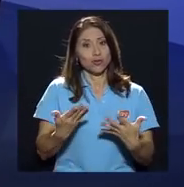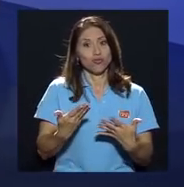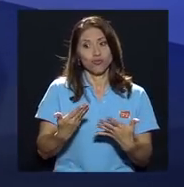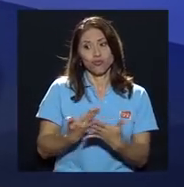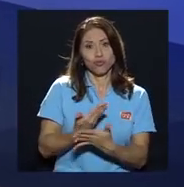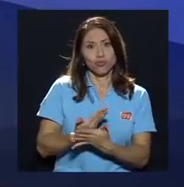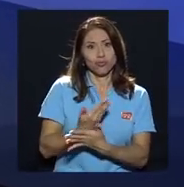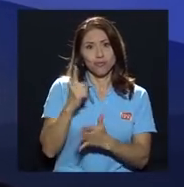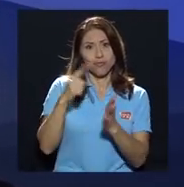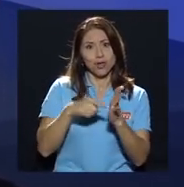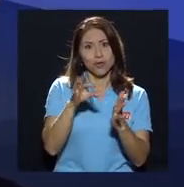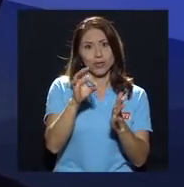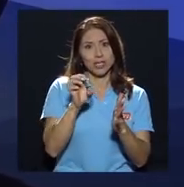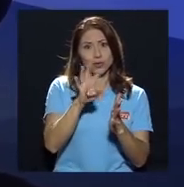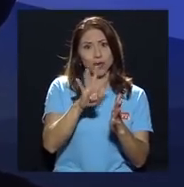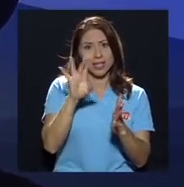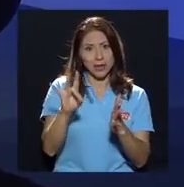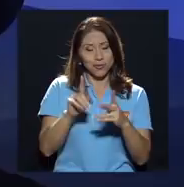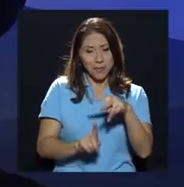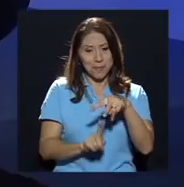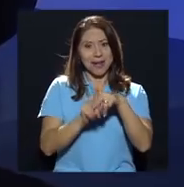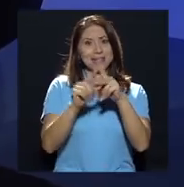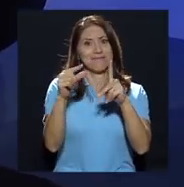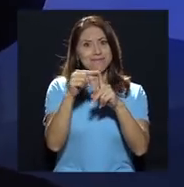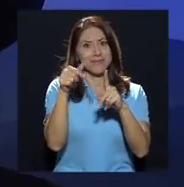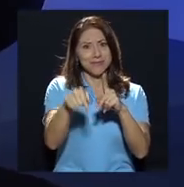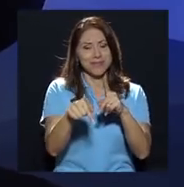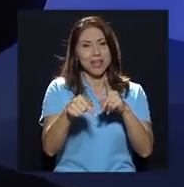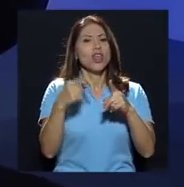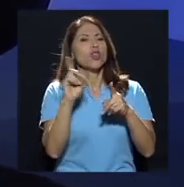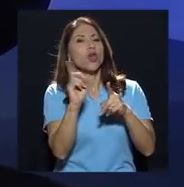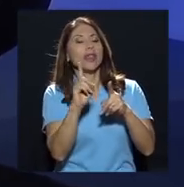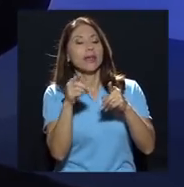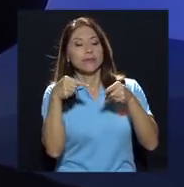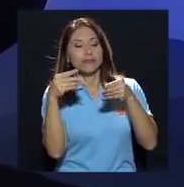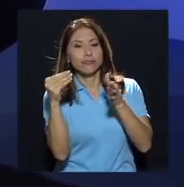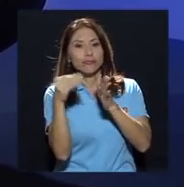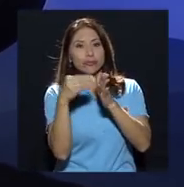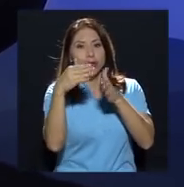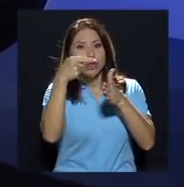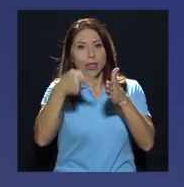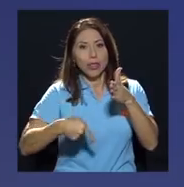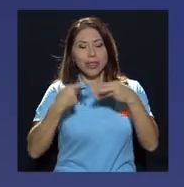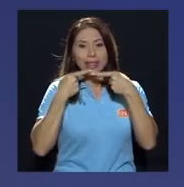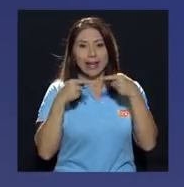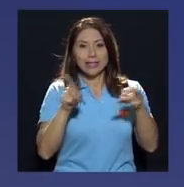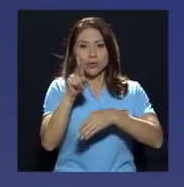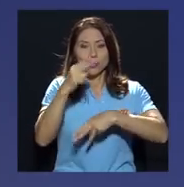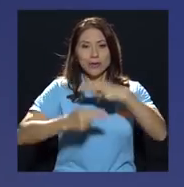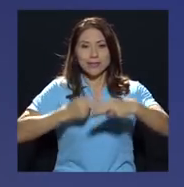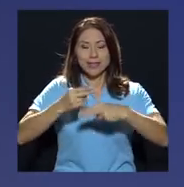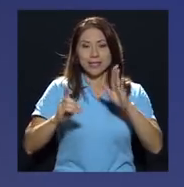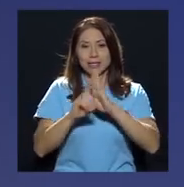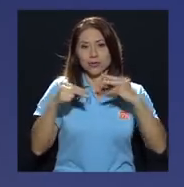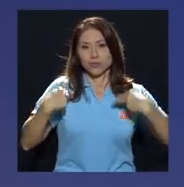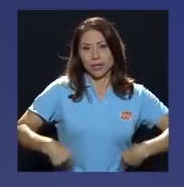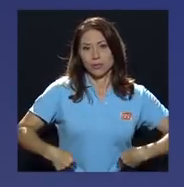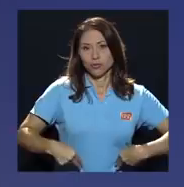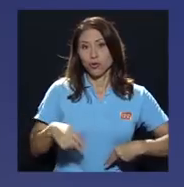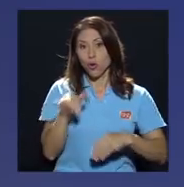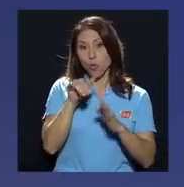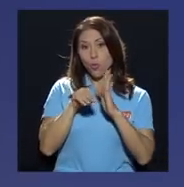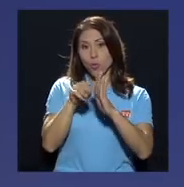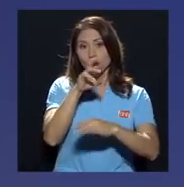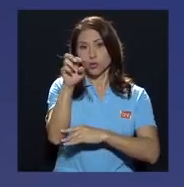el nuevo de 1948 aparecen semánticamente por primera vez en la declaración universal de derechos humanos y a partir de ahí como